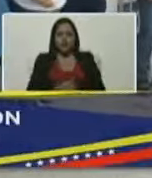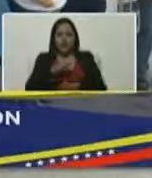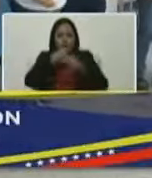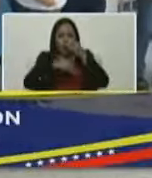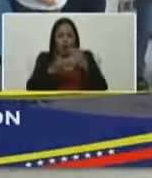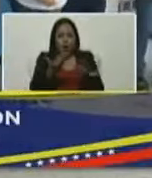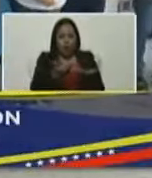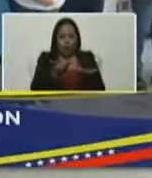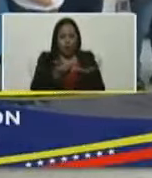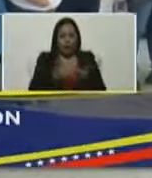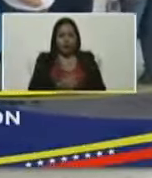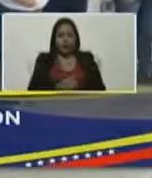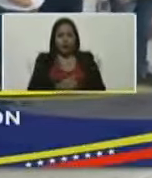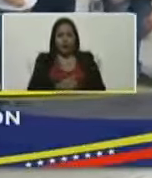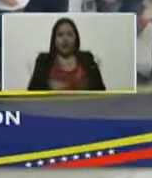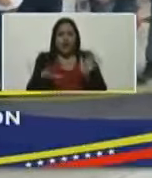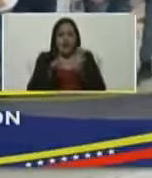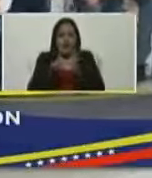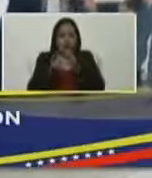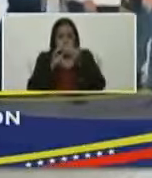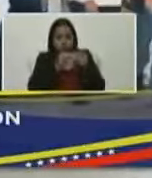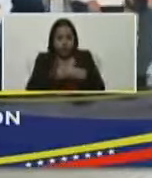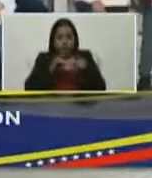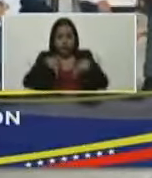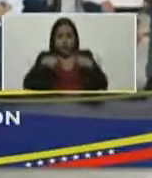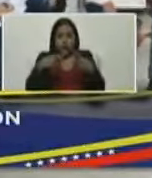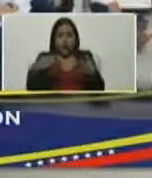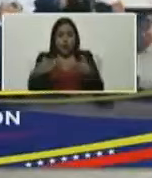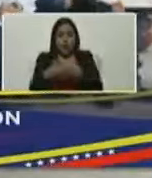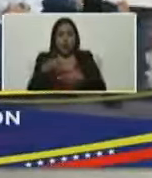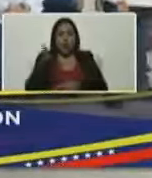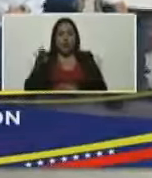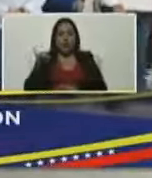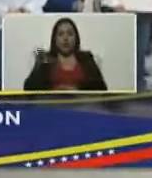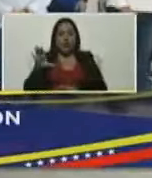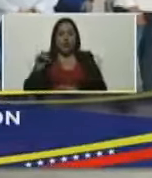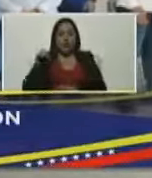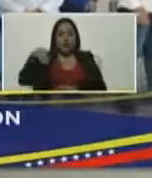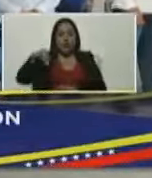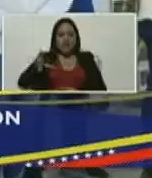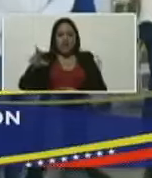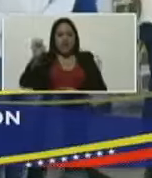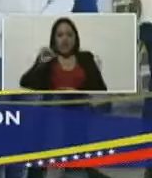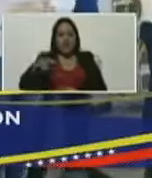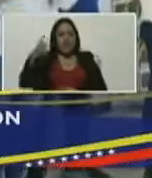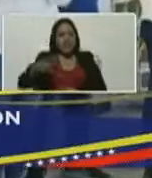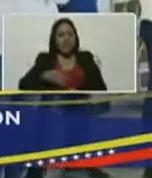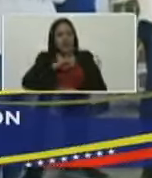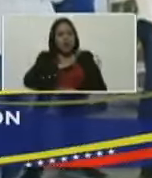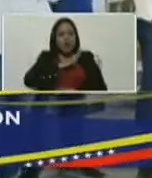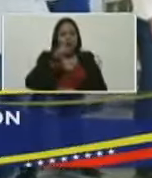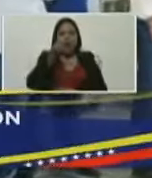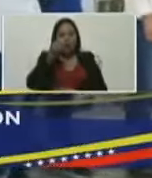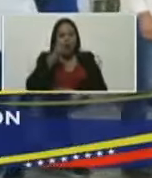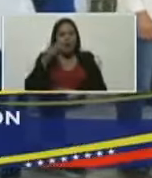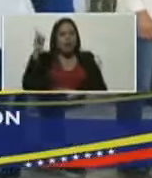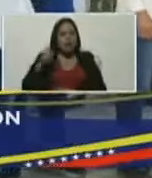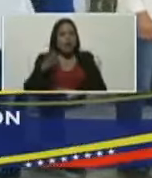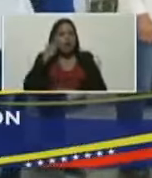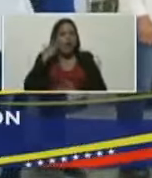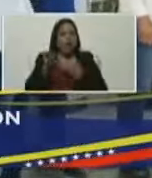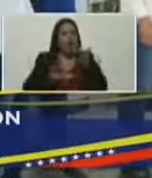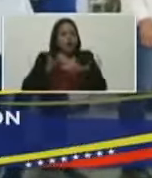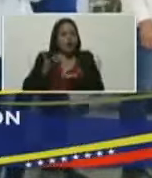escuela que arreglemos, liceo que arreglemos con las ricomiles, tienen que tener su comedor y las madres cocineras y garantizar